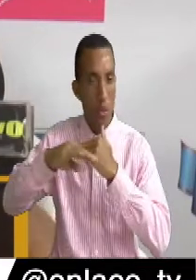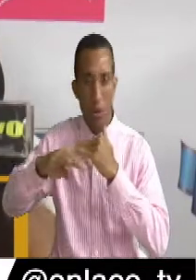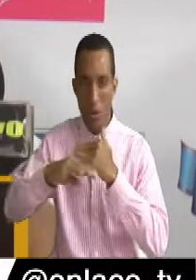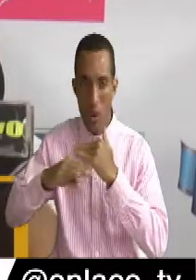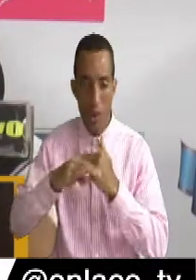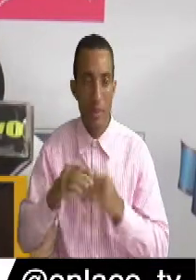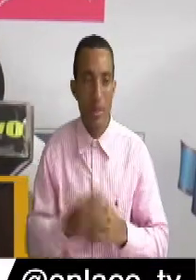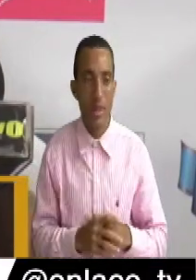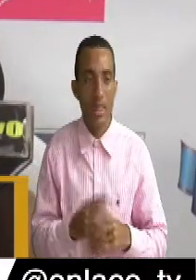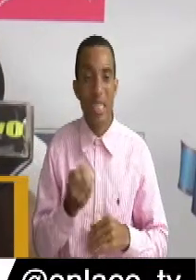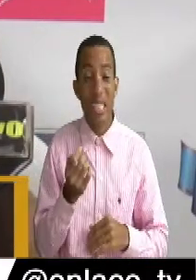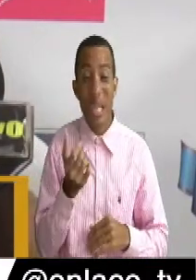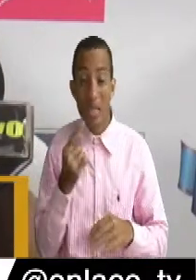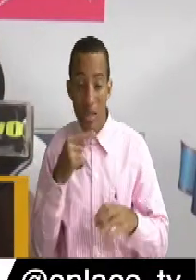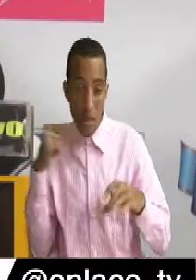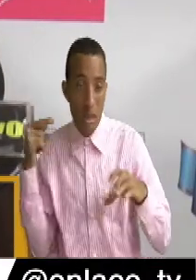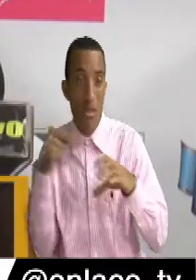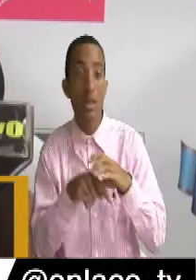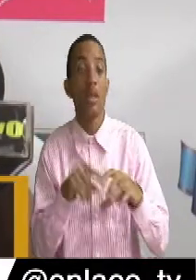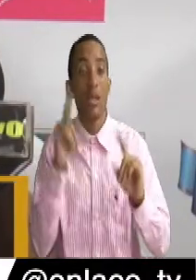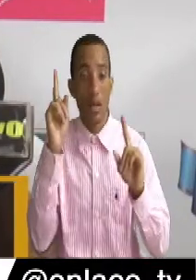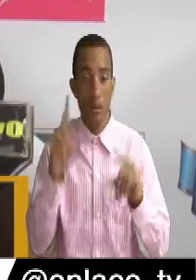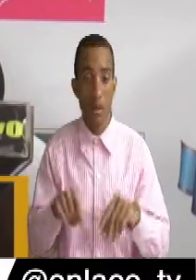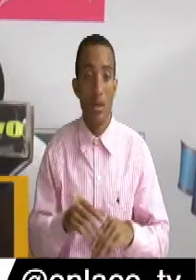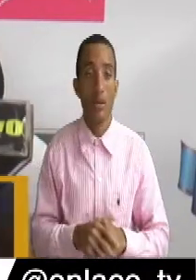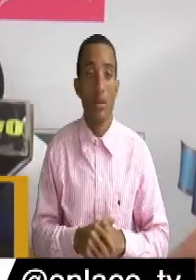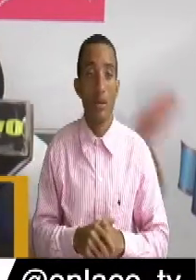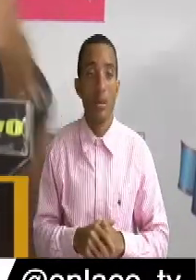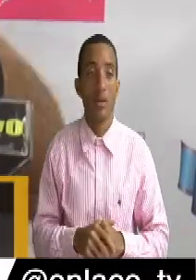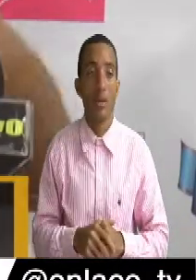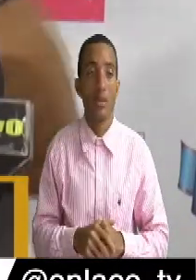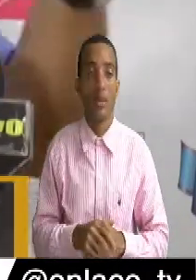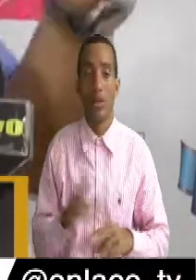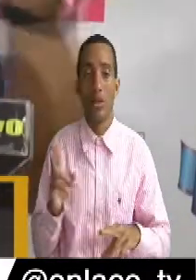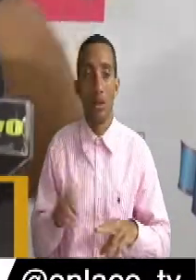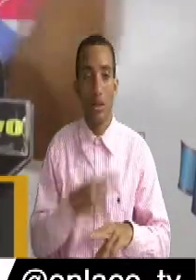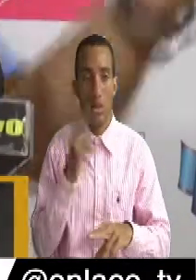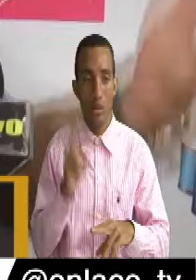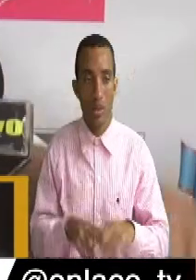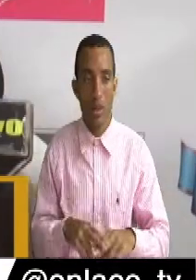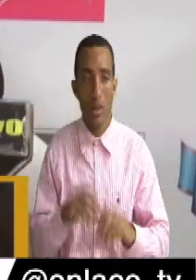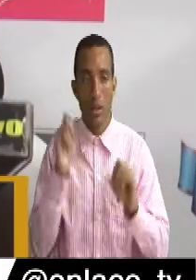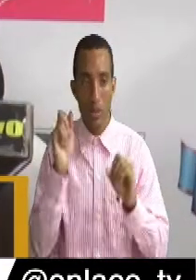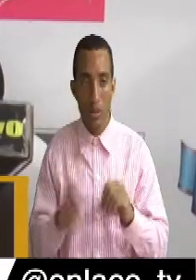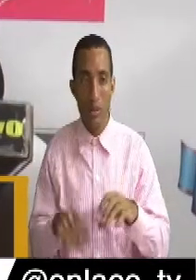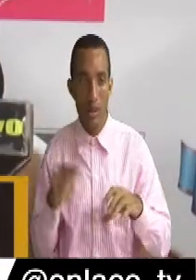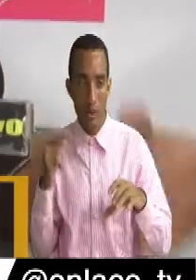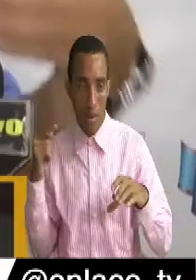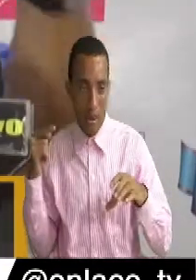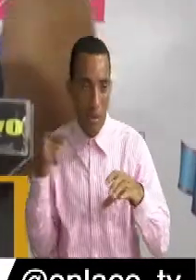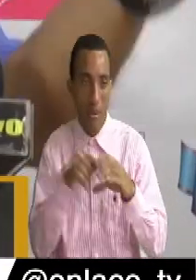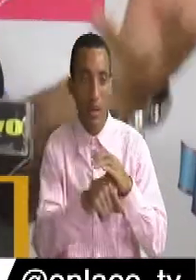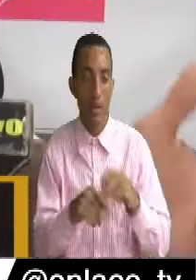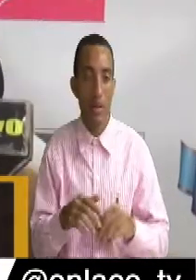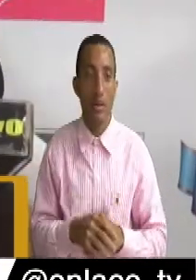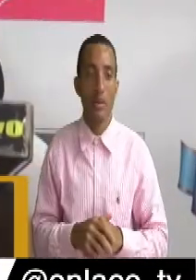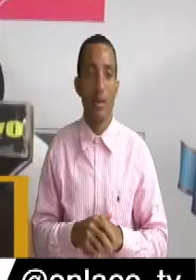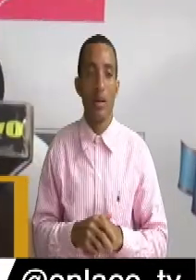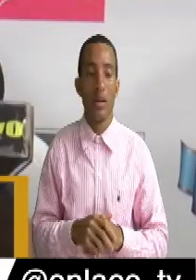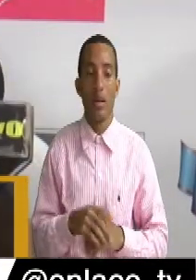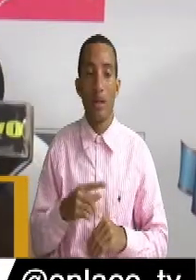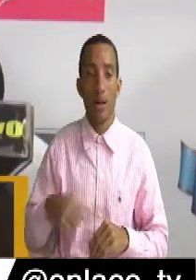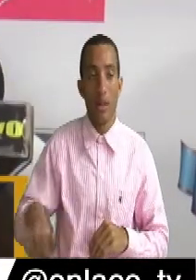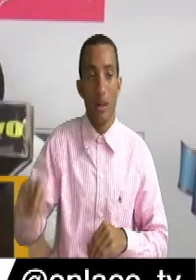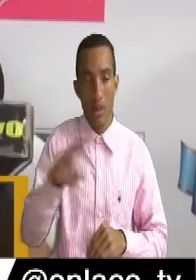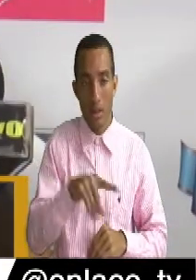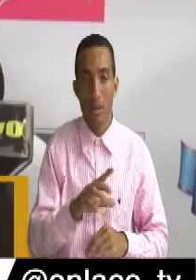gol casi nos meten gol a nosotros de contraataque, y lo normal era que nosotros hiciéramos gol de contraataque, porque los que iban perdiendo eran